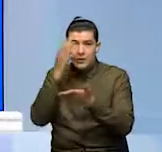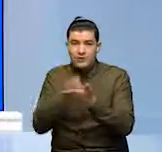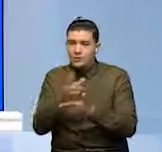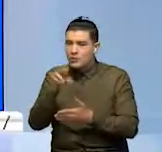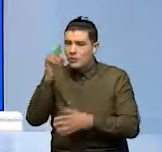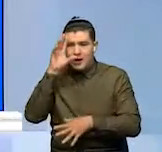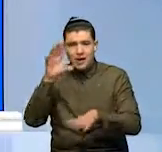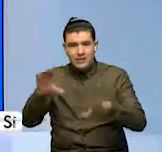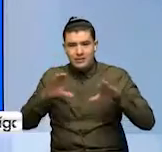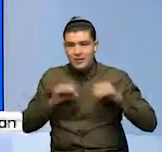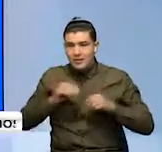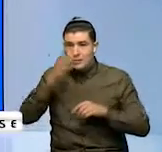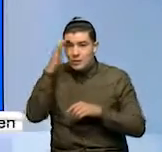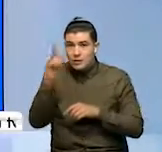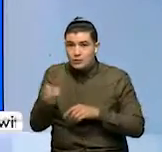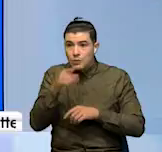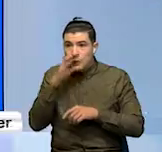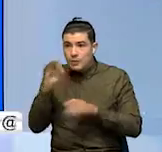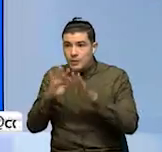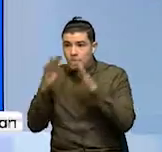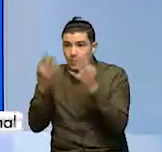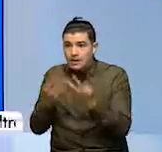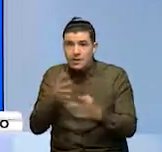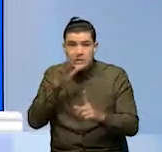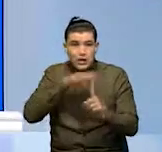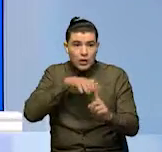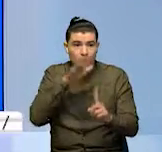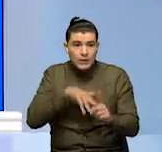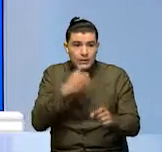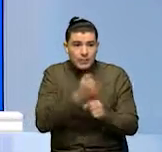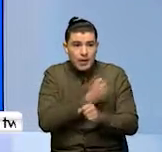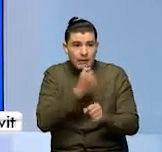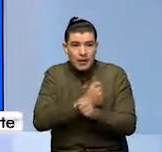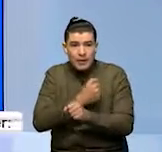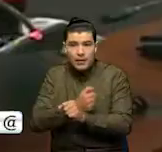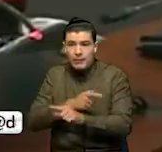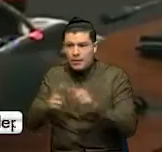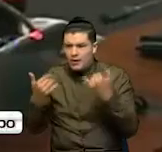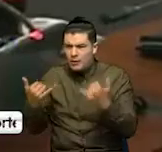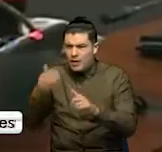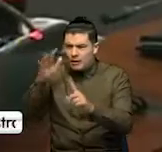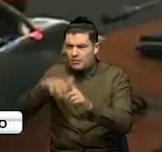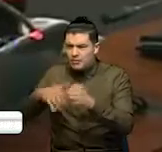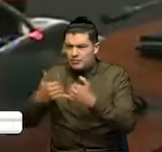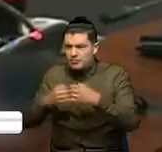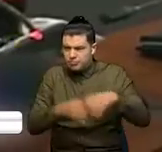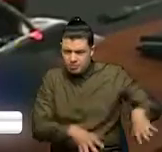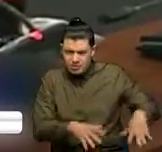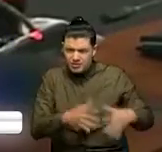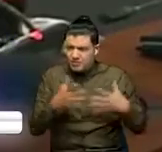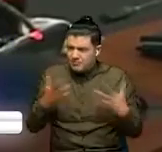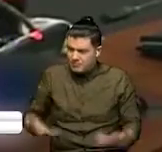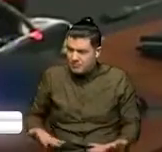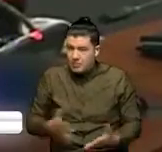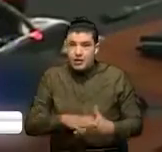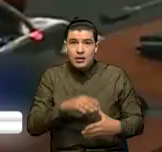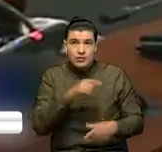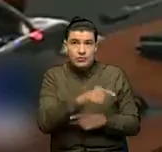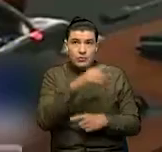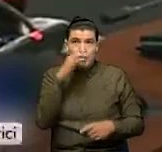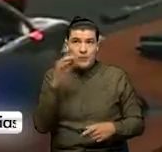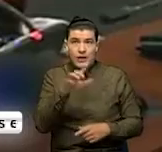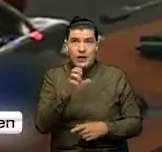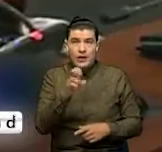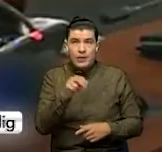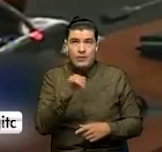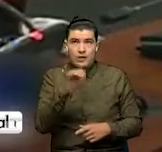cargo como senador a los 5 meses de ejercer sus funciones en el congreso la decisión del hoy ex senador leónidas gómez